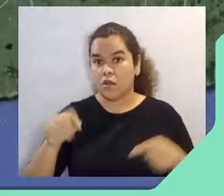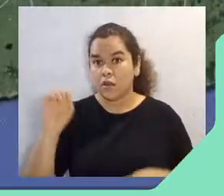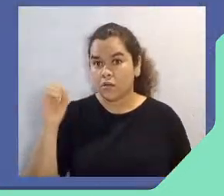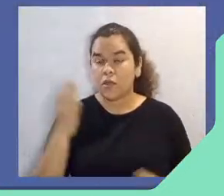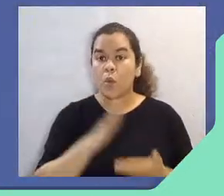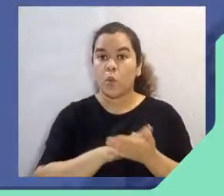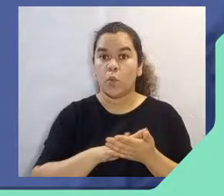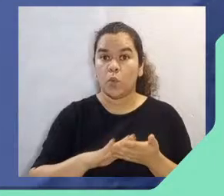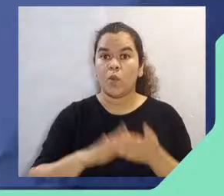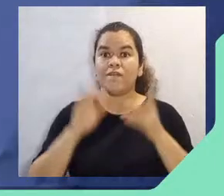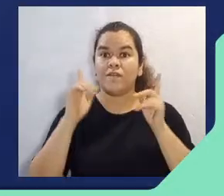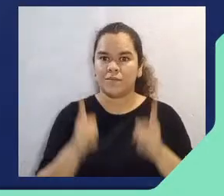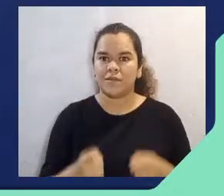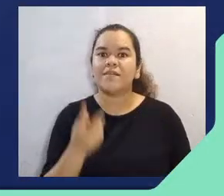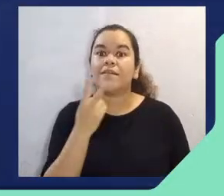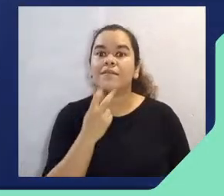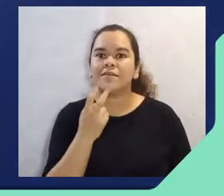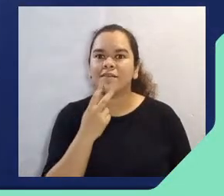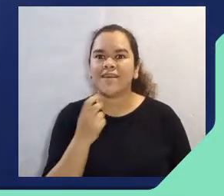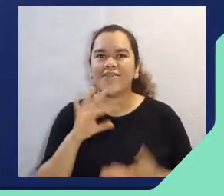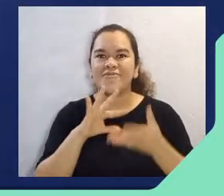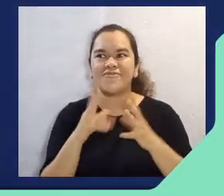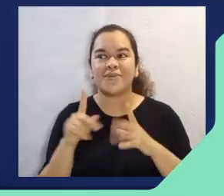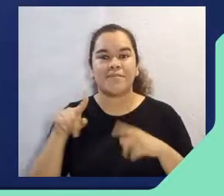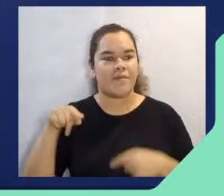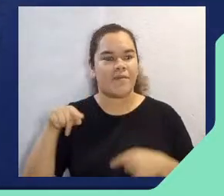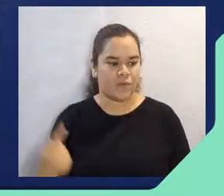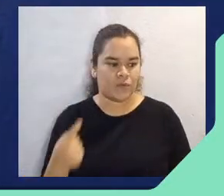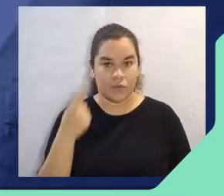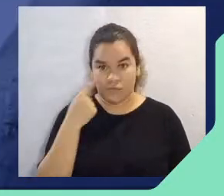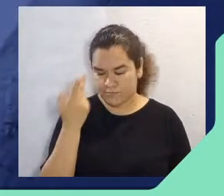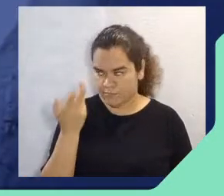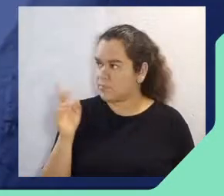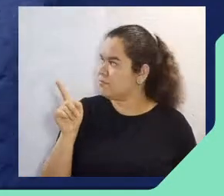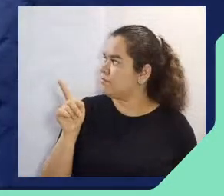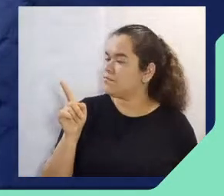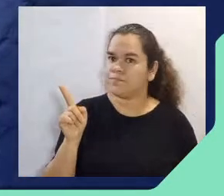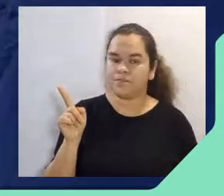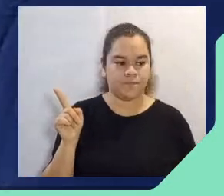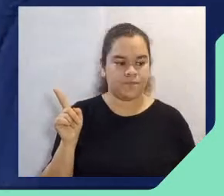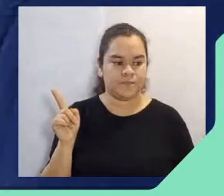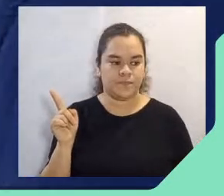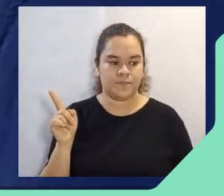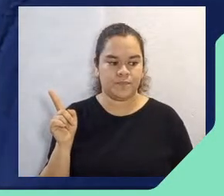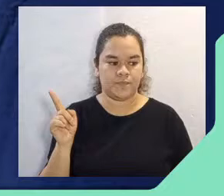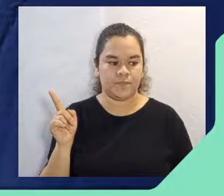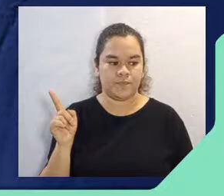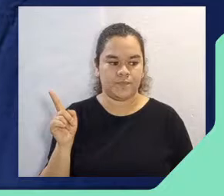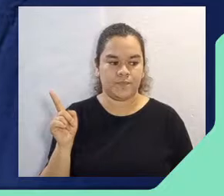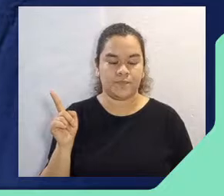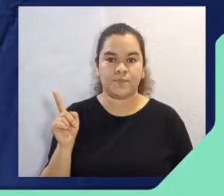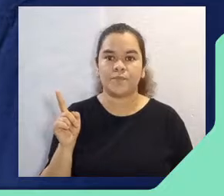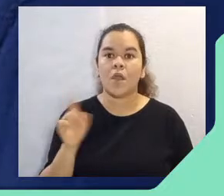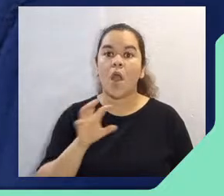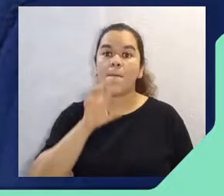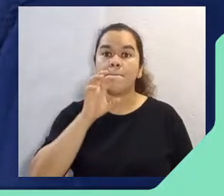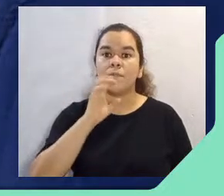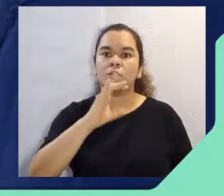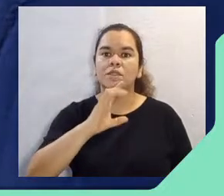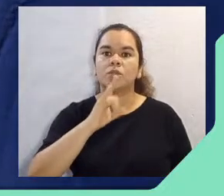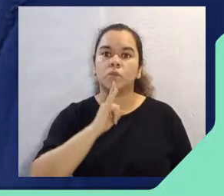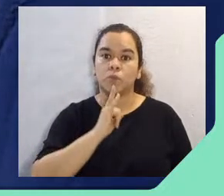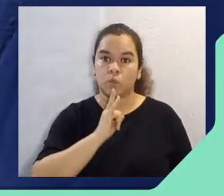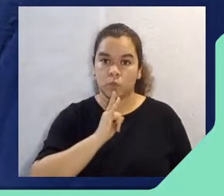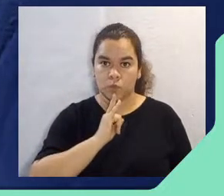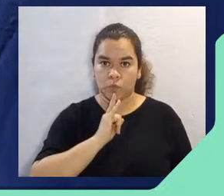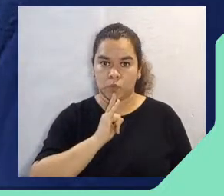generar la energía eléctrica de otra forma. Seguimos viajando por nuestro país, vamos a irnos a la provincia de Chubut, cerca de